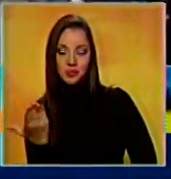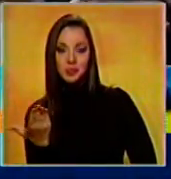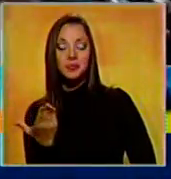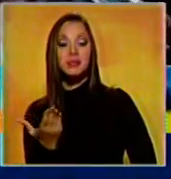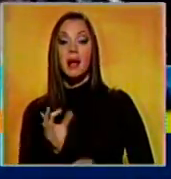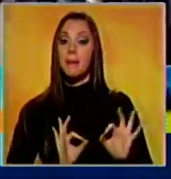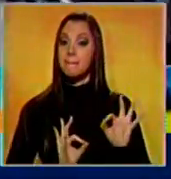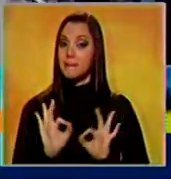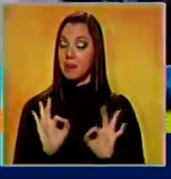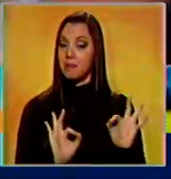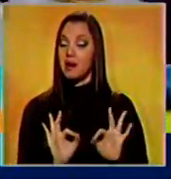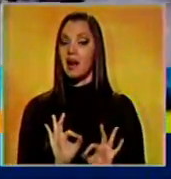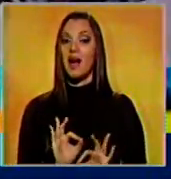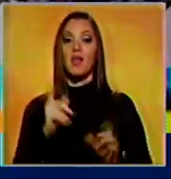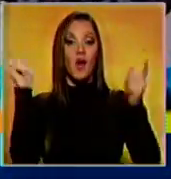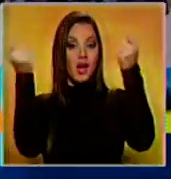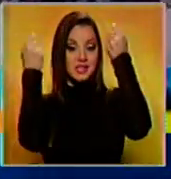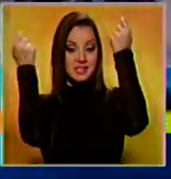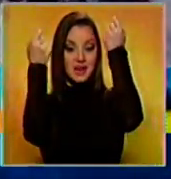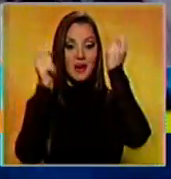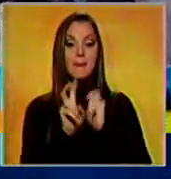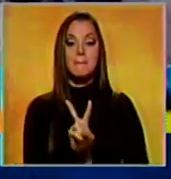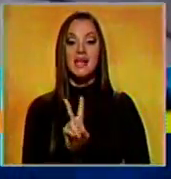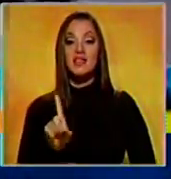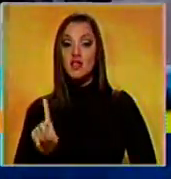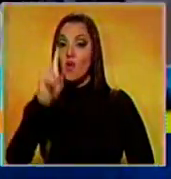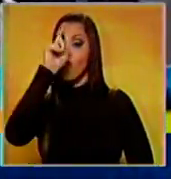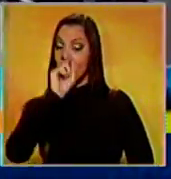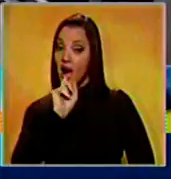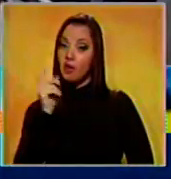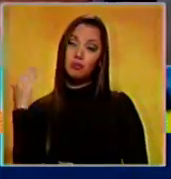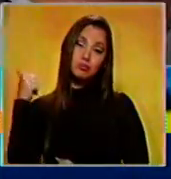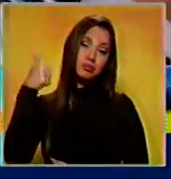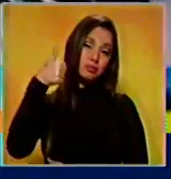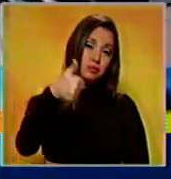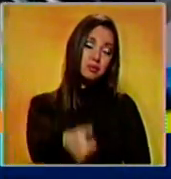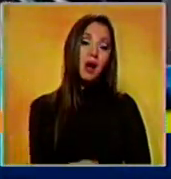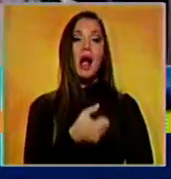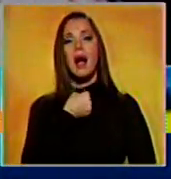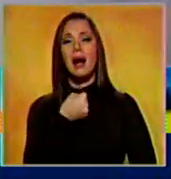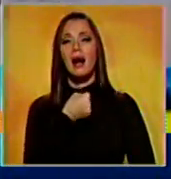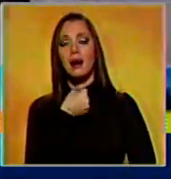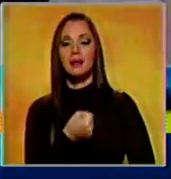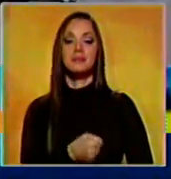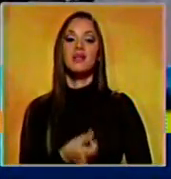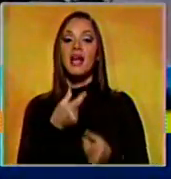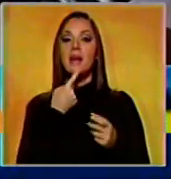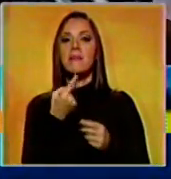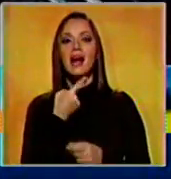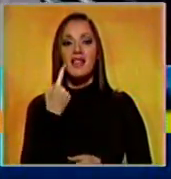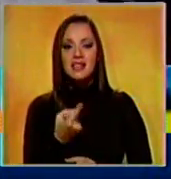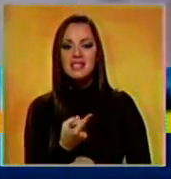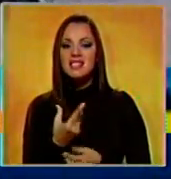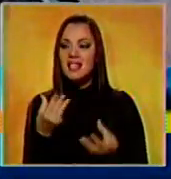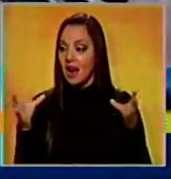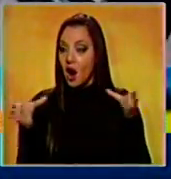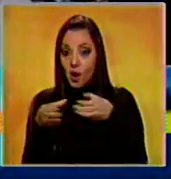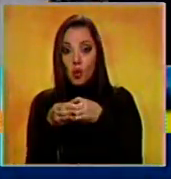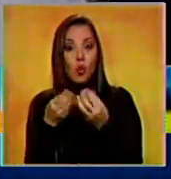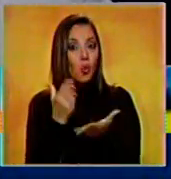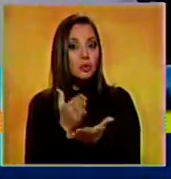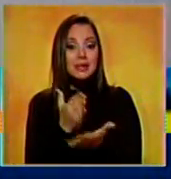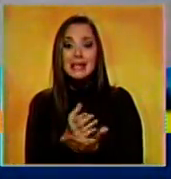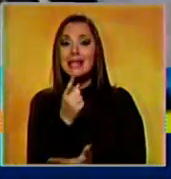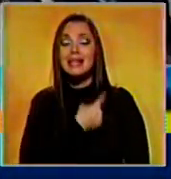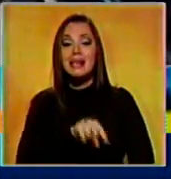sus 21 años de carrera con un documental en el que quedará plasmado todo lo que les ha pasado juntos. Los Backstreet